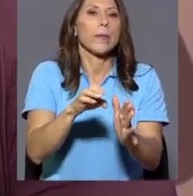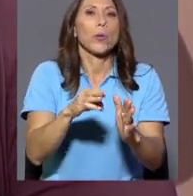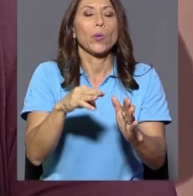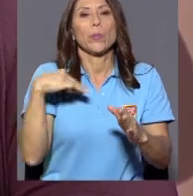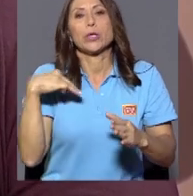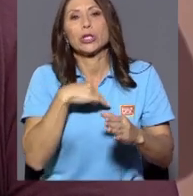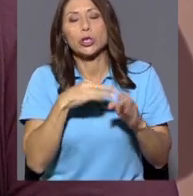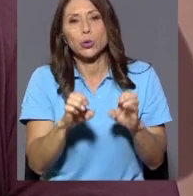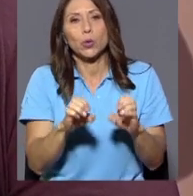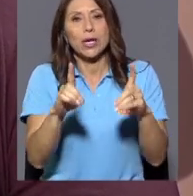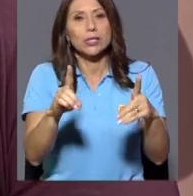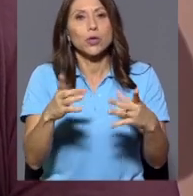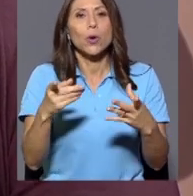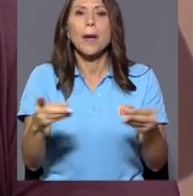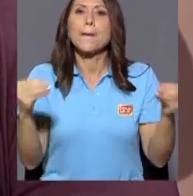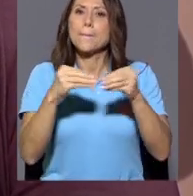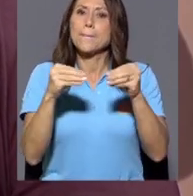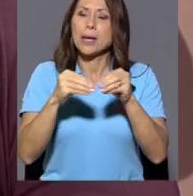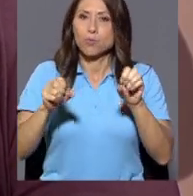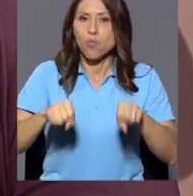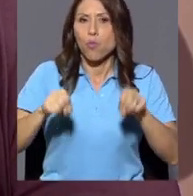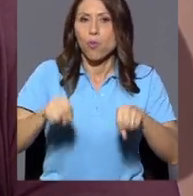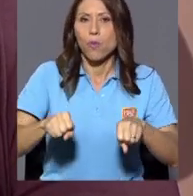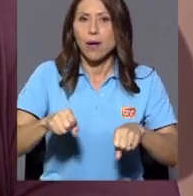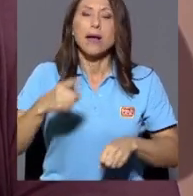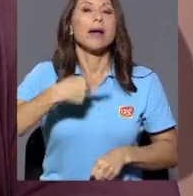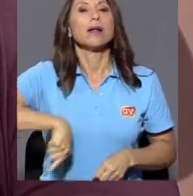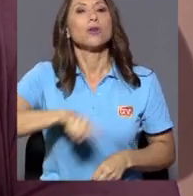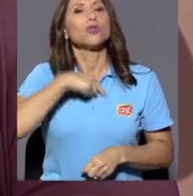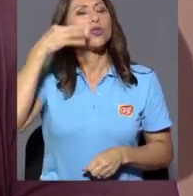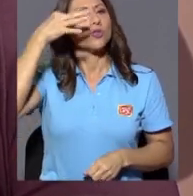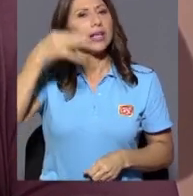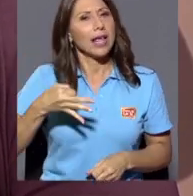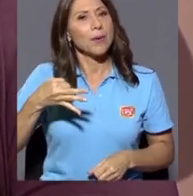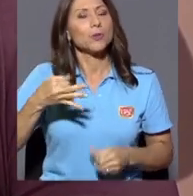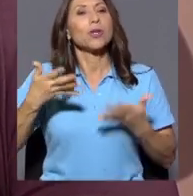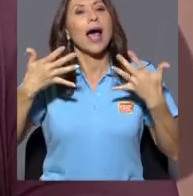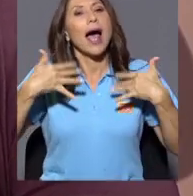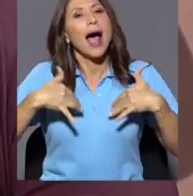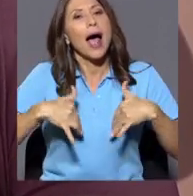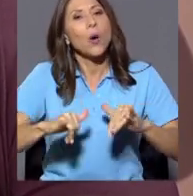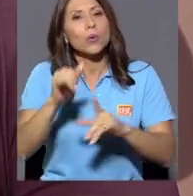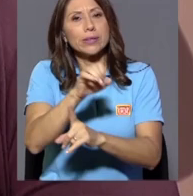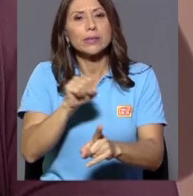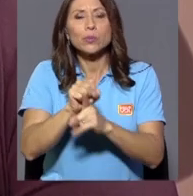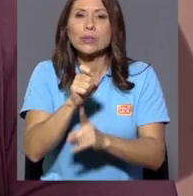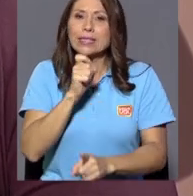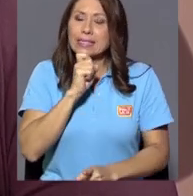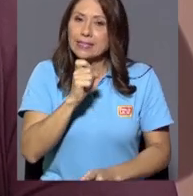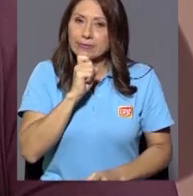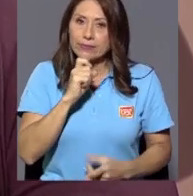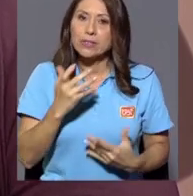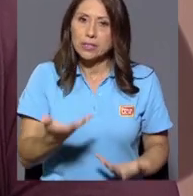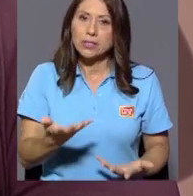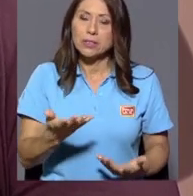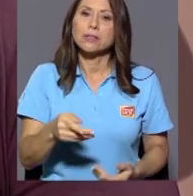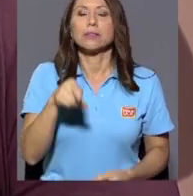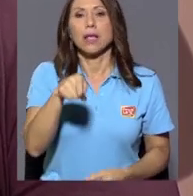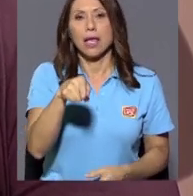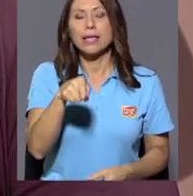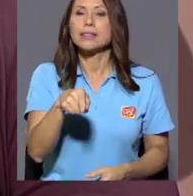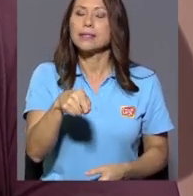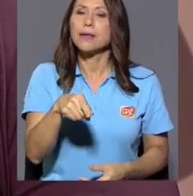de educación es mucho más probable nosotros creemos que aún en coyunturas difíciles